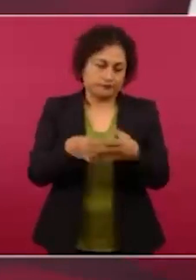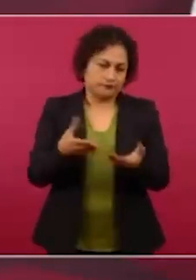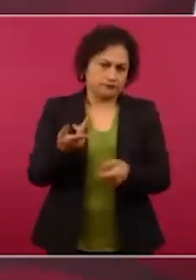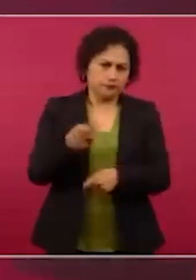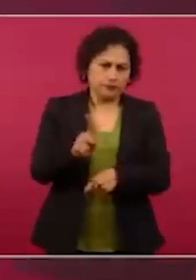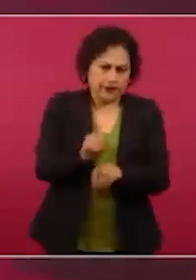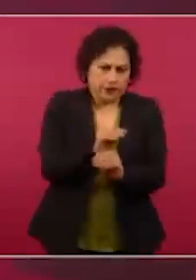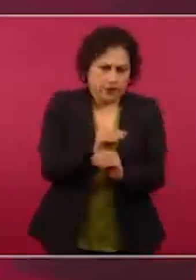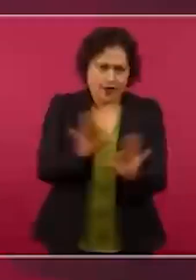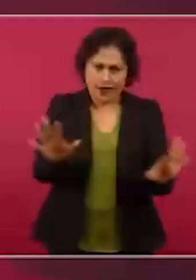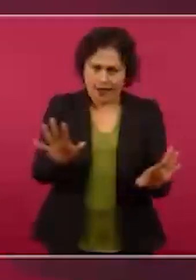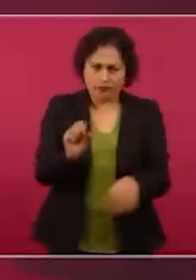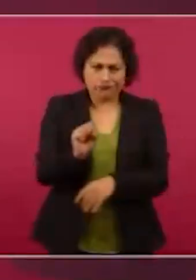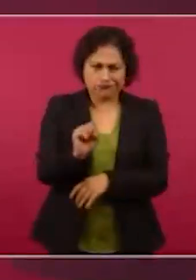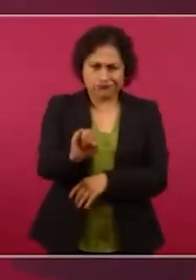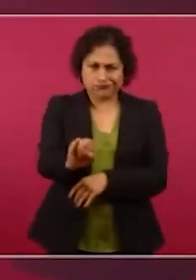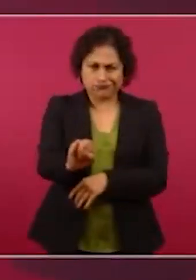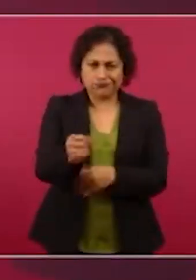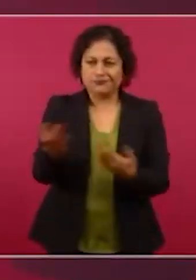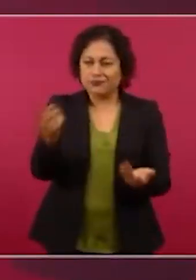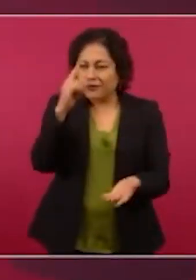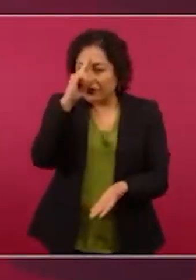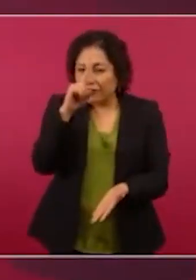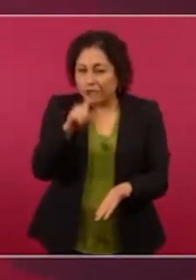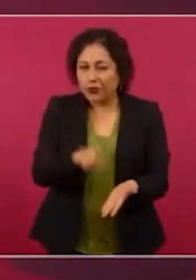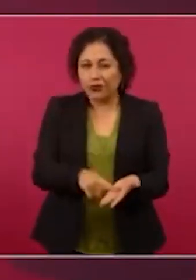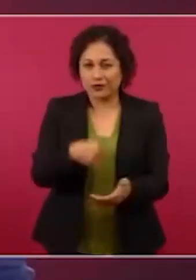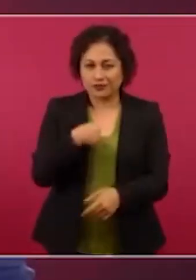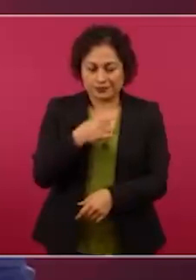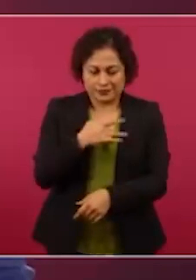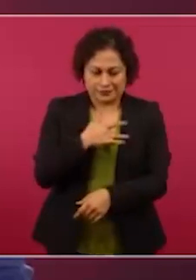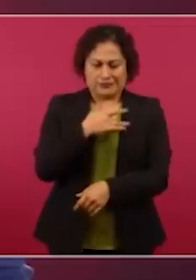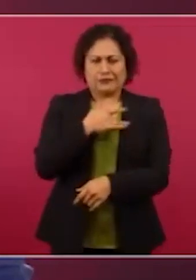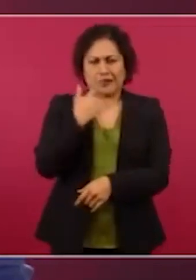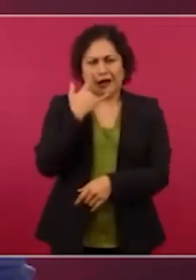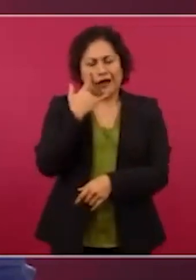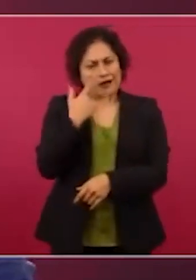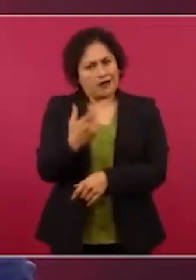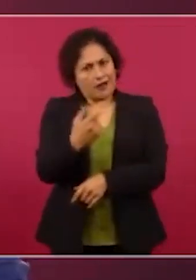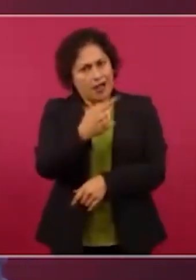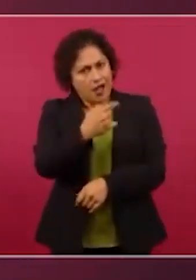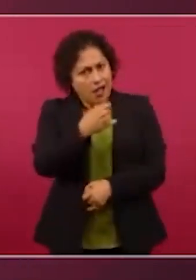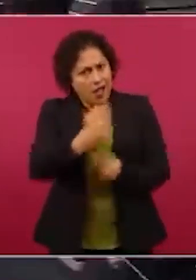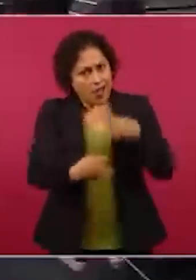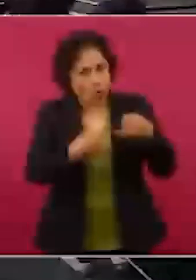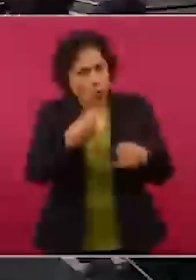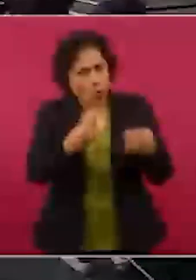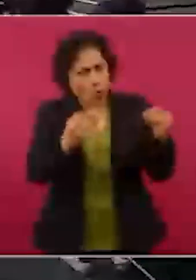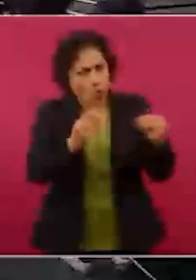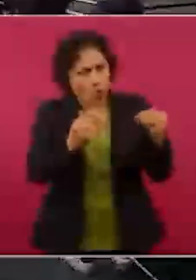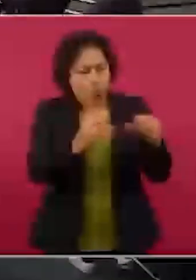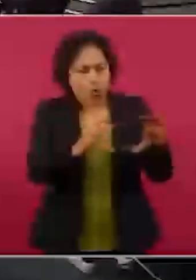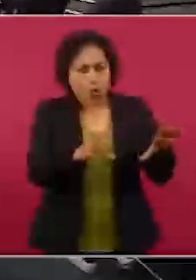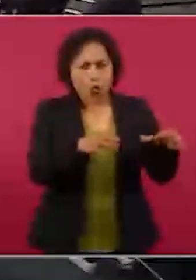y dónde se interpondrá el recurso contra el abogado García Luna. Asimismo, aseguró que le parece extraño que él haya sido el único